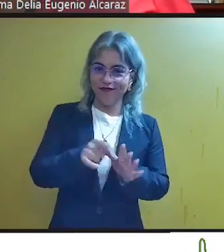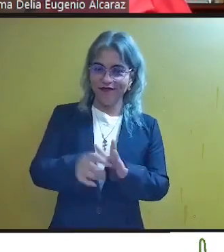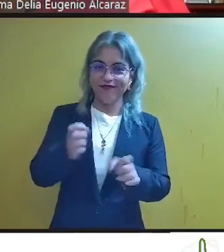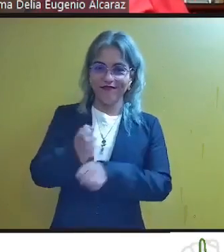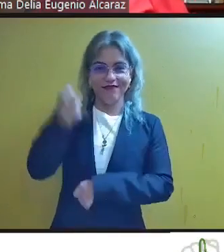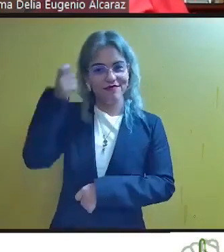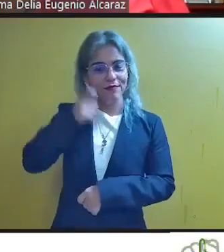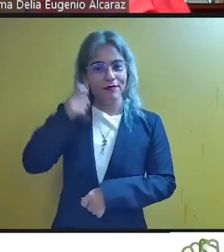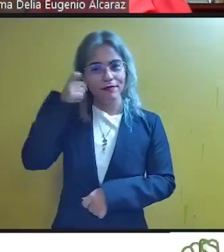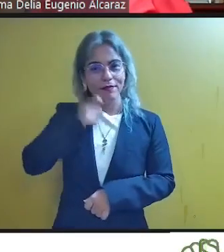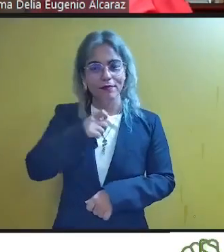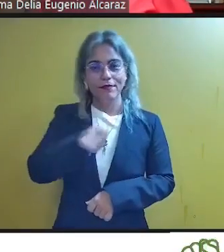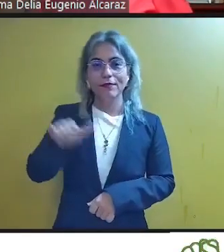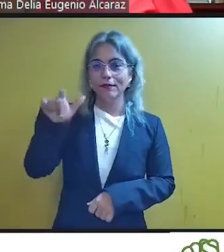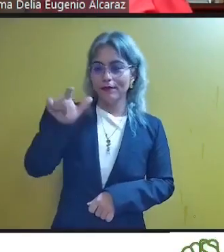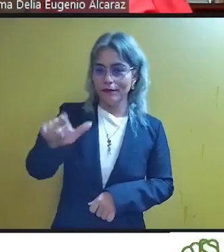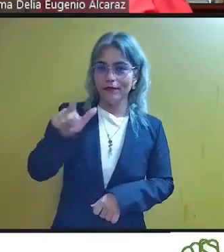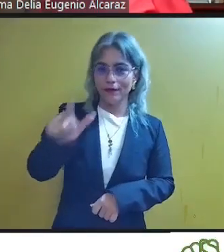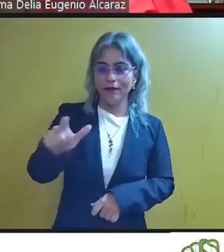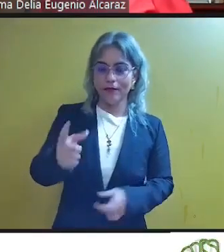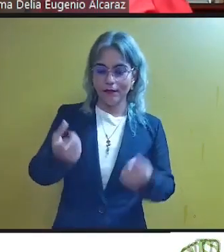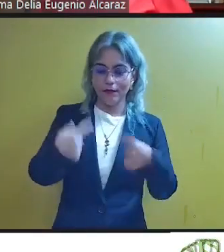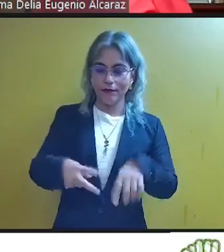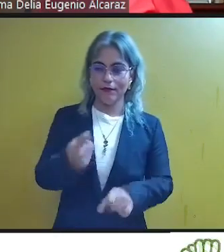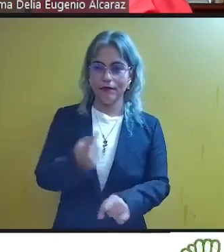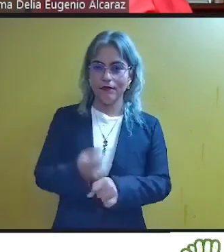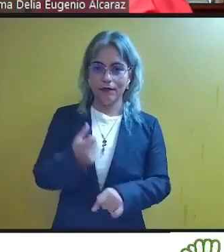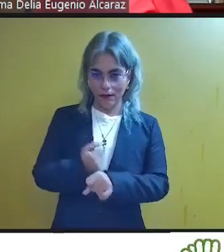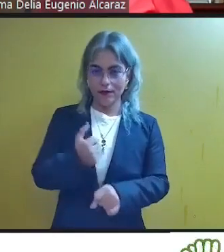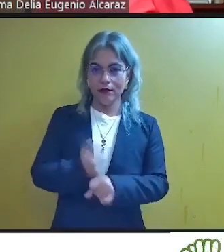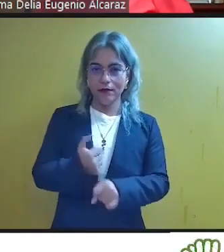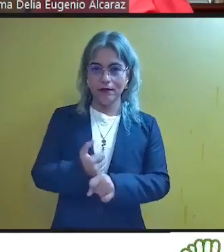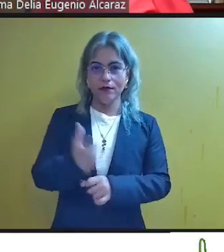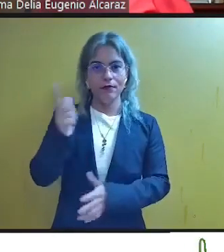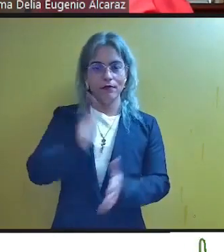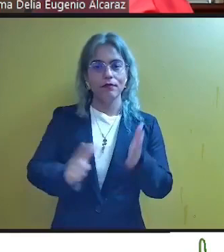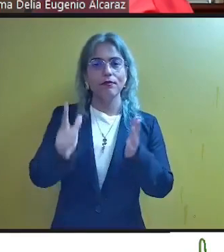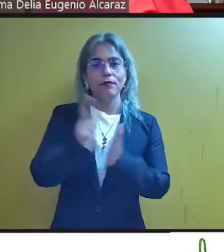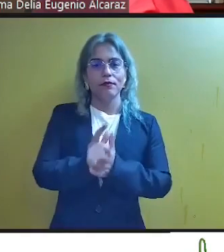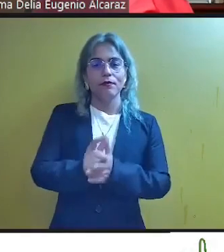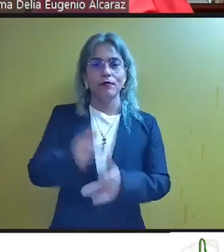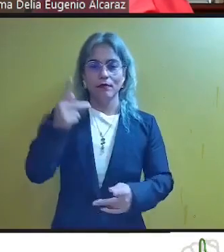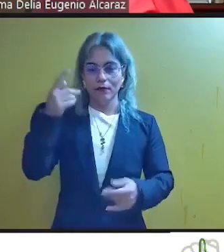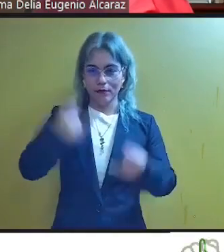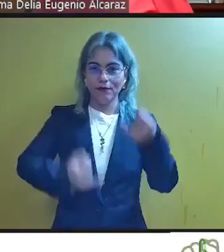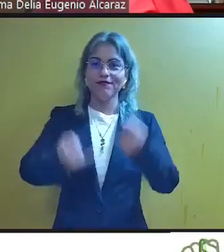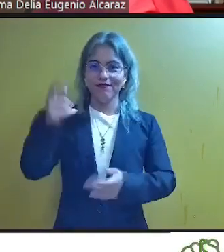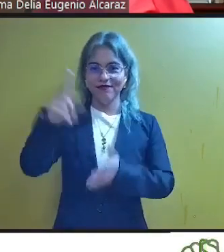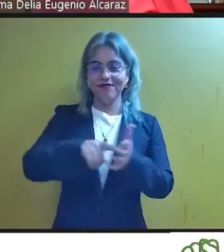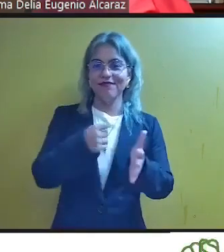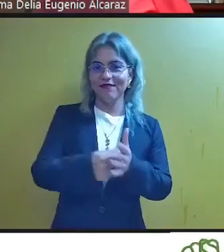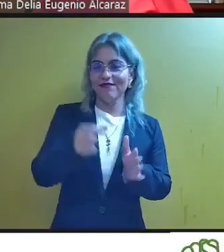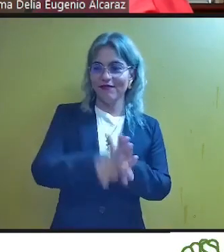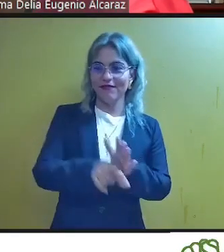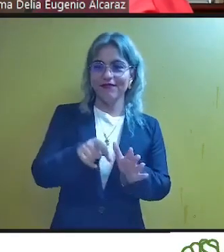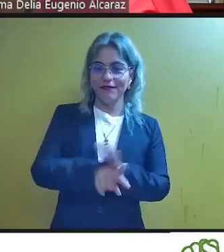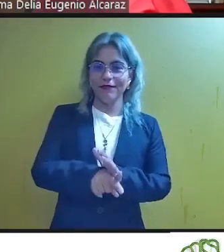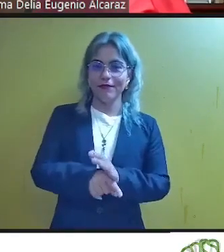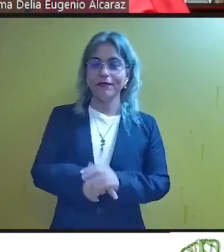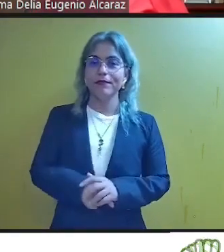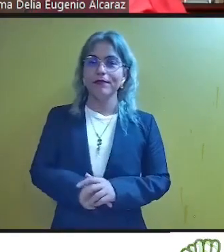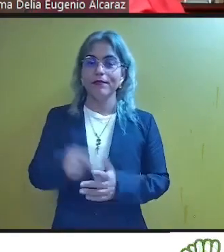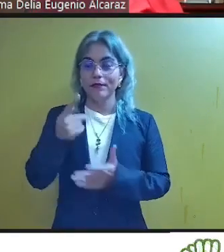y 17, fracción sexta y séptima de la Ley Orgánica de este Tribunal Electoral, tomando en cuenta que